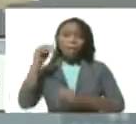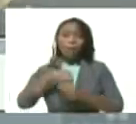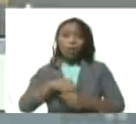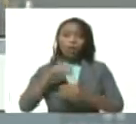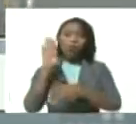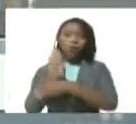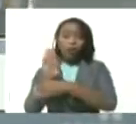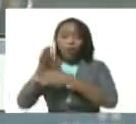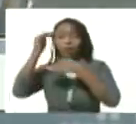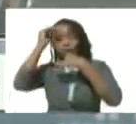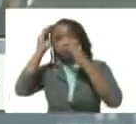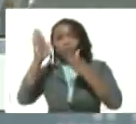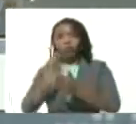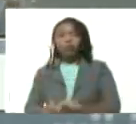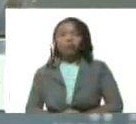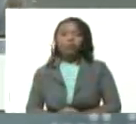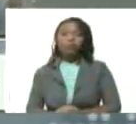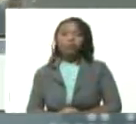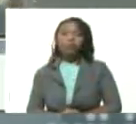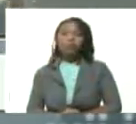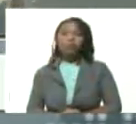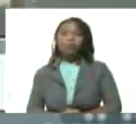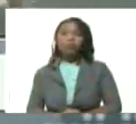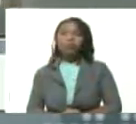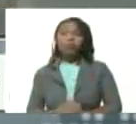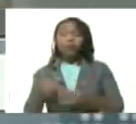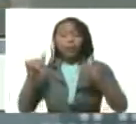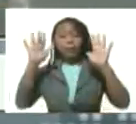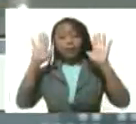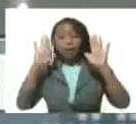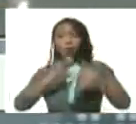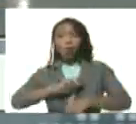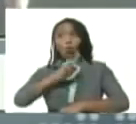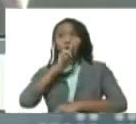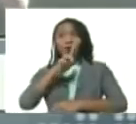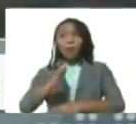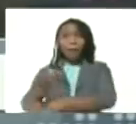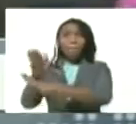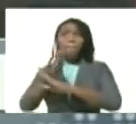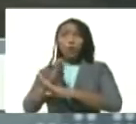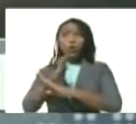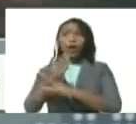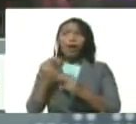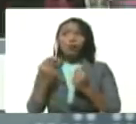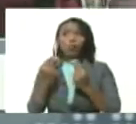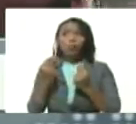cuidarlos, para atenderlos. Y que a pesar del terrible bloqueo económico,